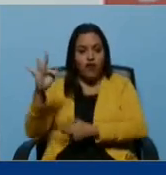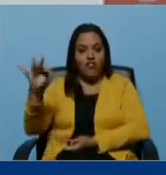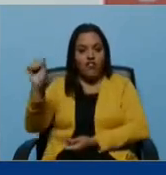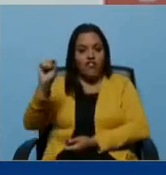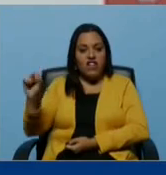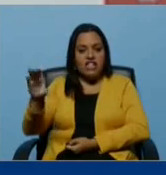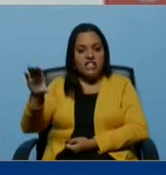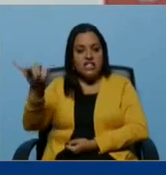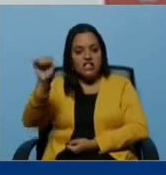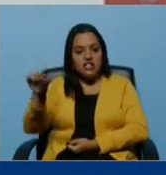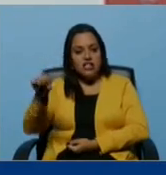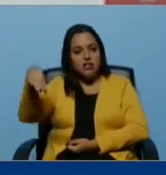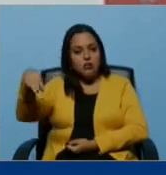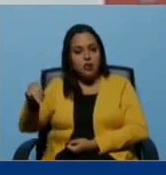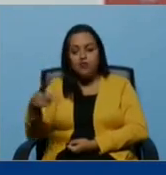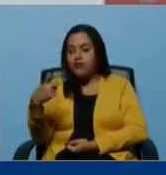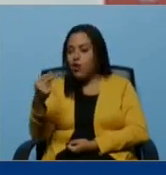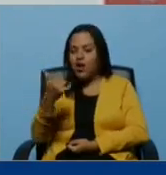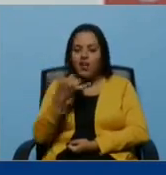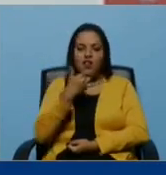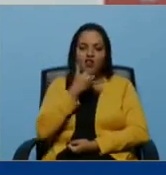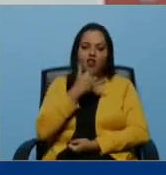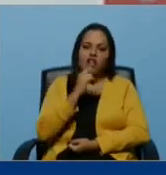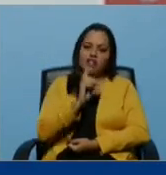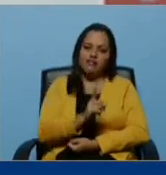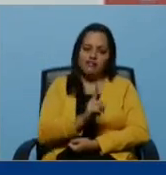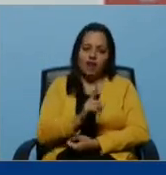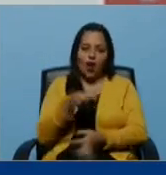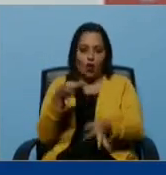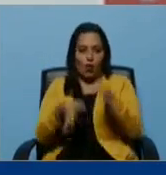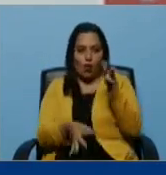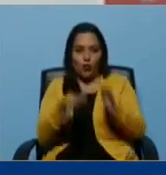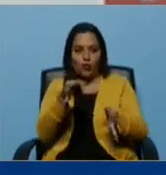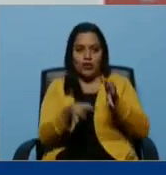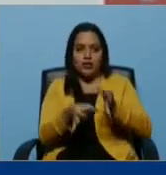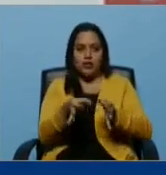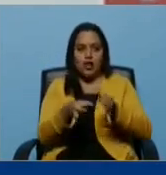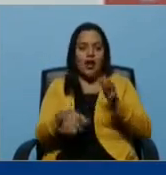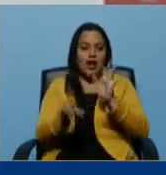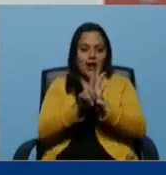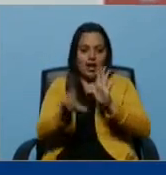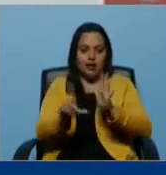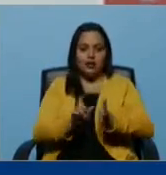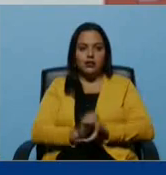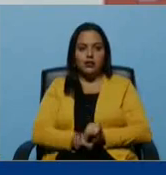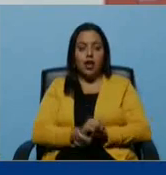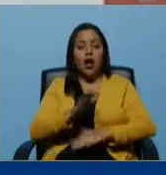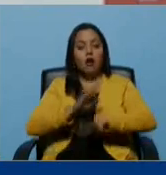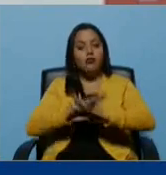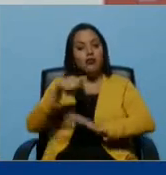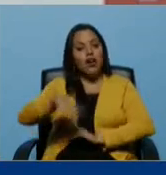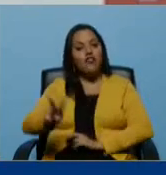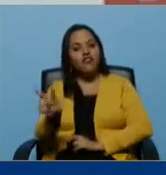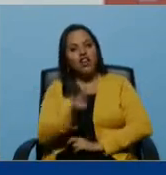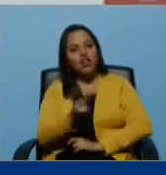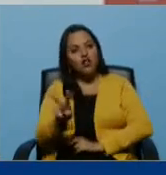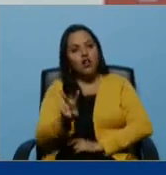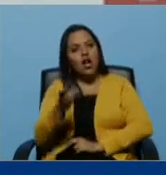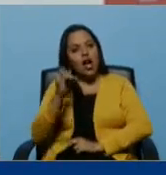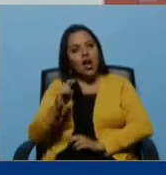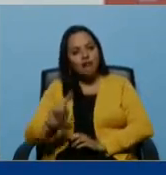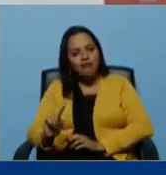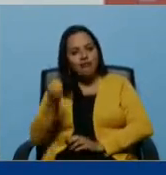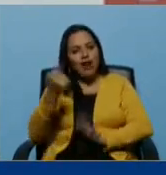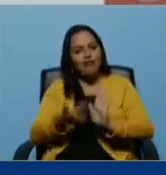no se equivoquen con la justicia, con la ley, porque en Venezuela va a imperar